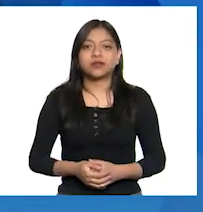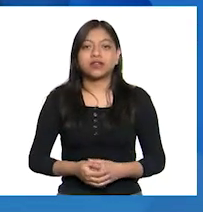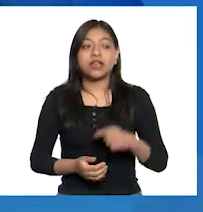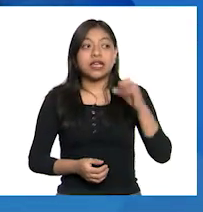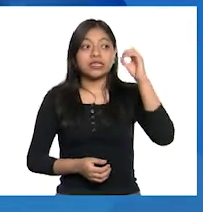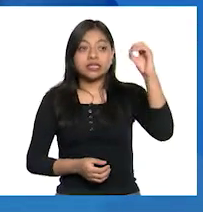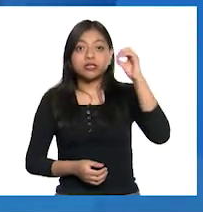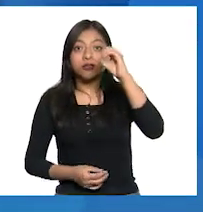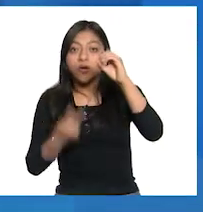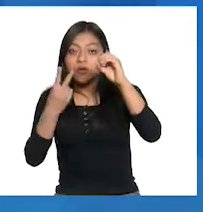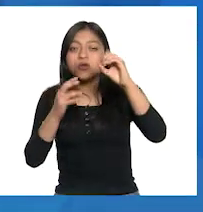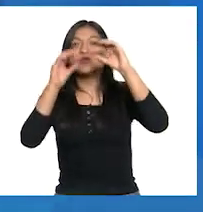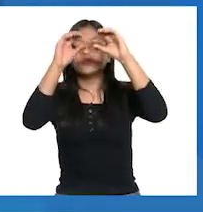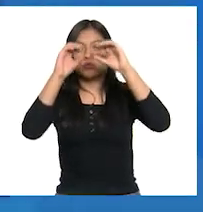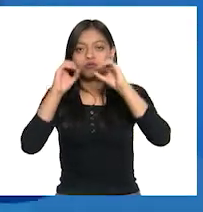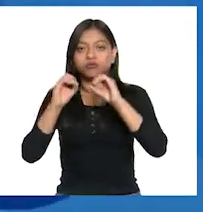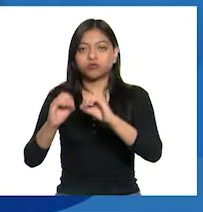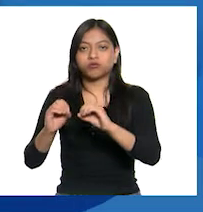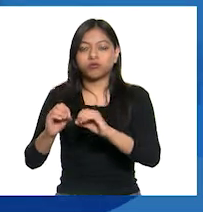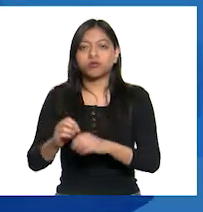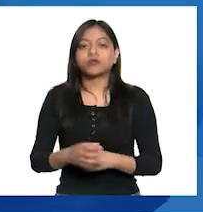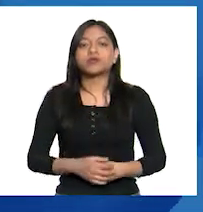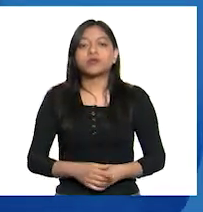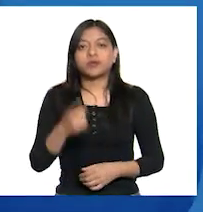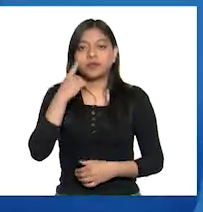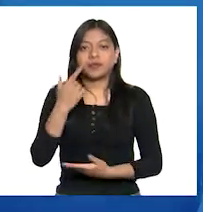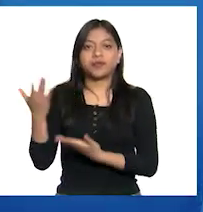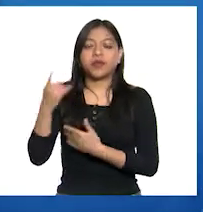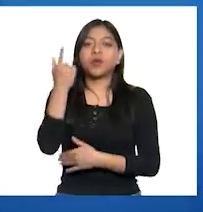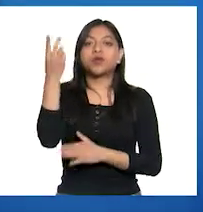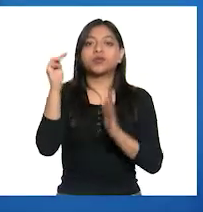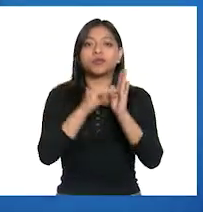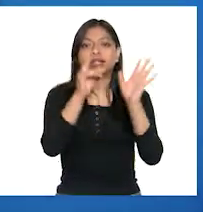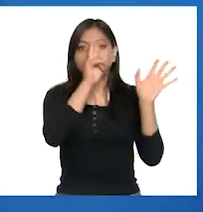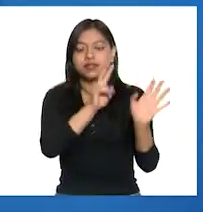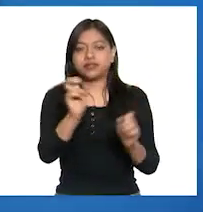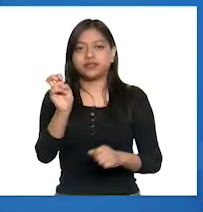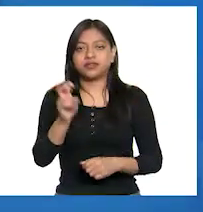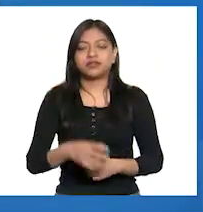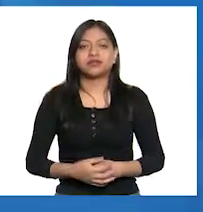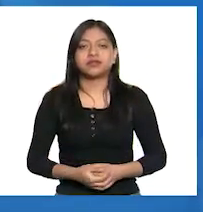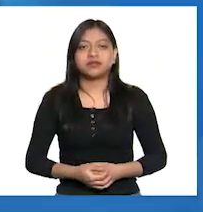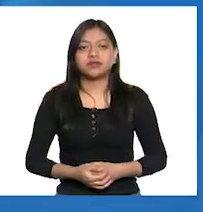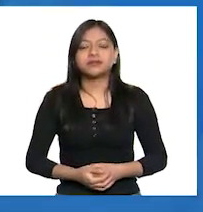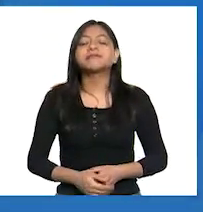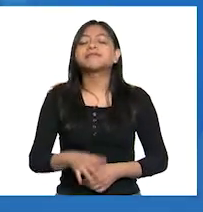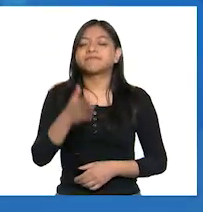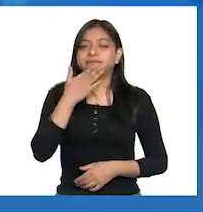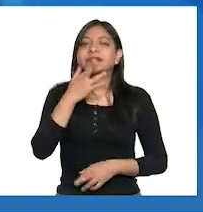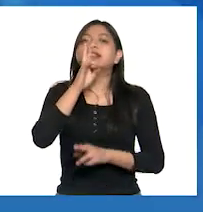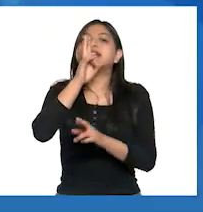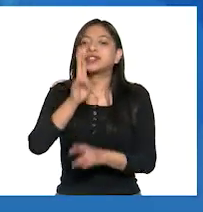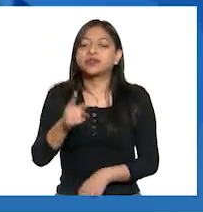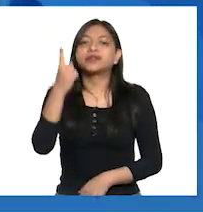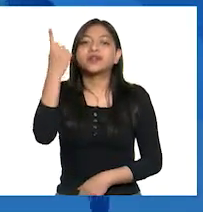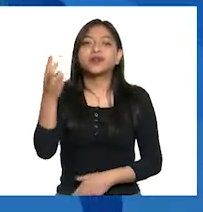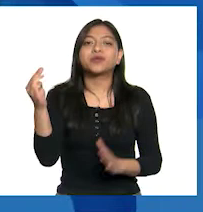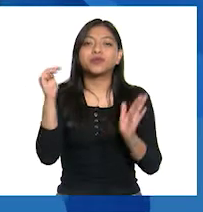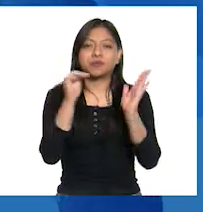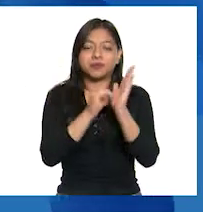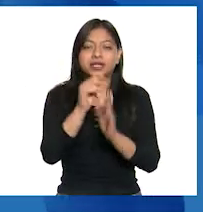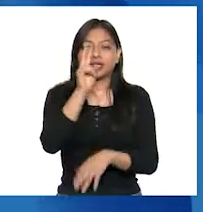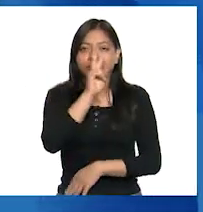pongo los dos ceros, así que es 1200. ¡Wow! Muy bien. Es una forma muy interesante de